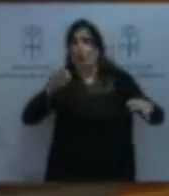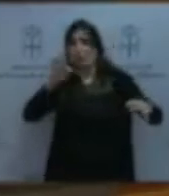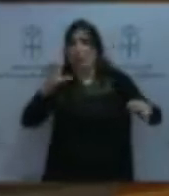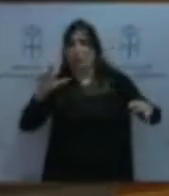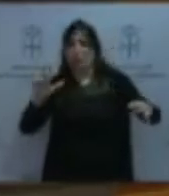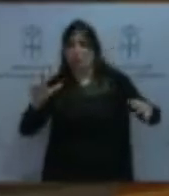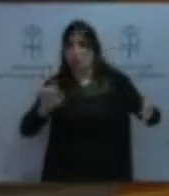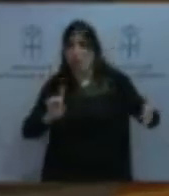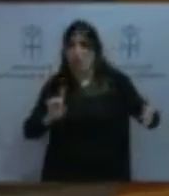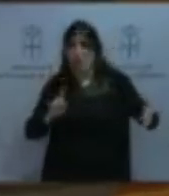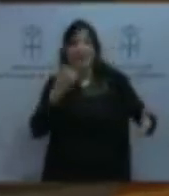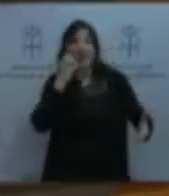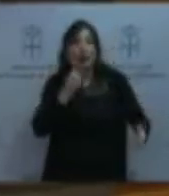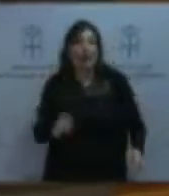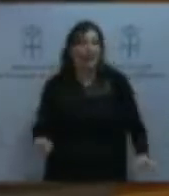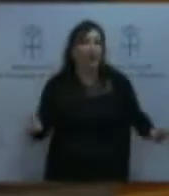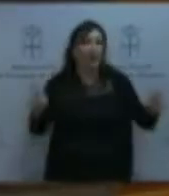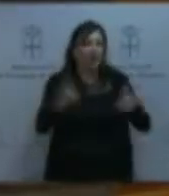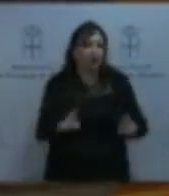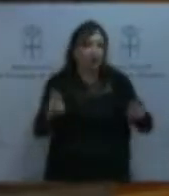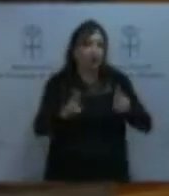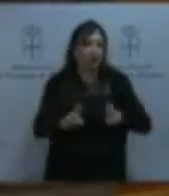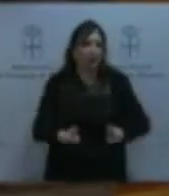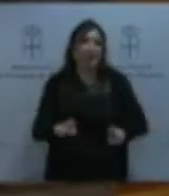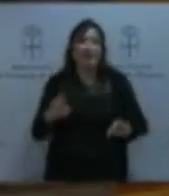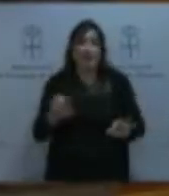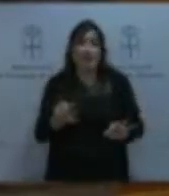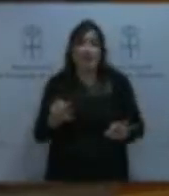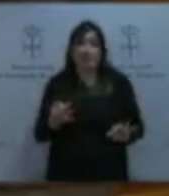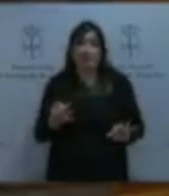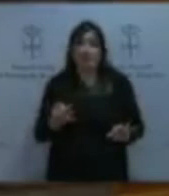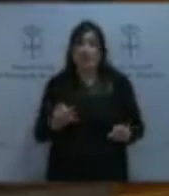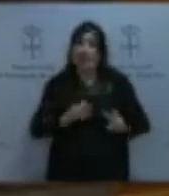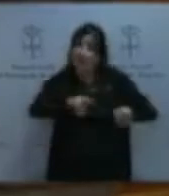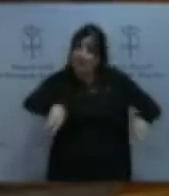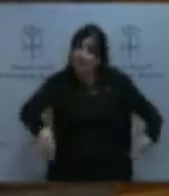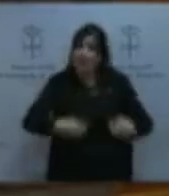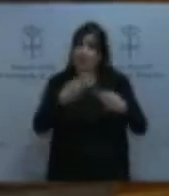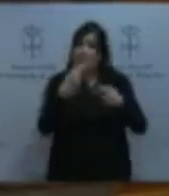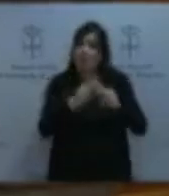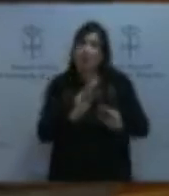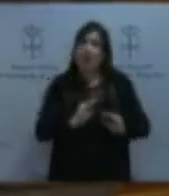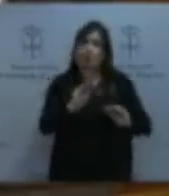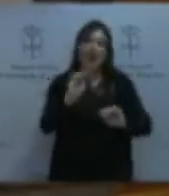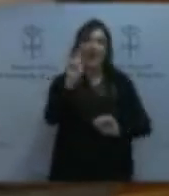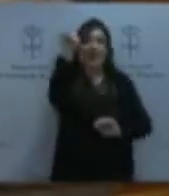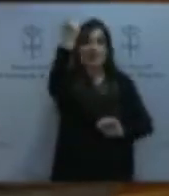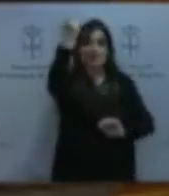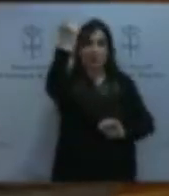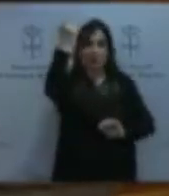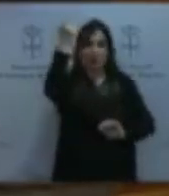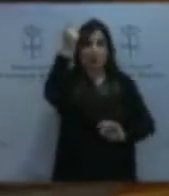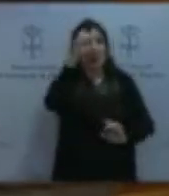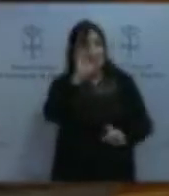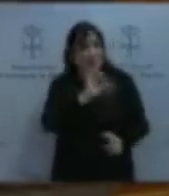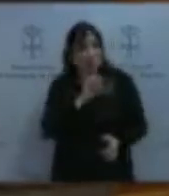le compraron, es que sus reformas políticas fueron un éxito. Consiguió Mariano Rajoy hacernos mirar a la Gürtel y hacernos olvidar una reforma